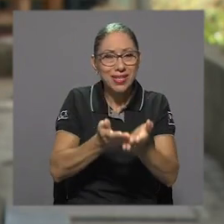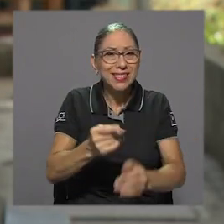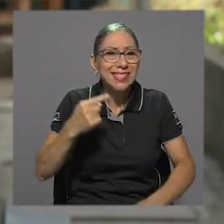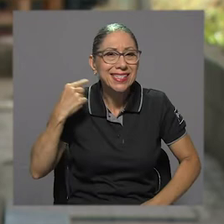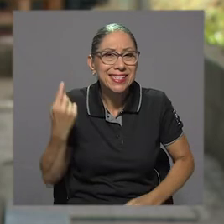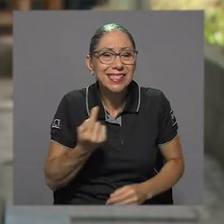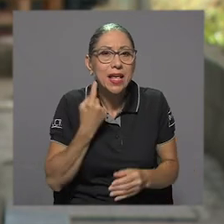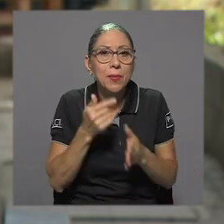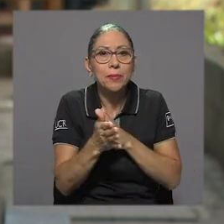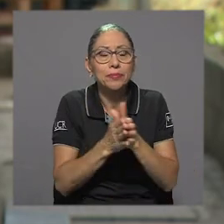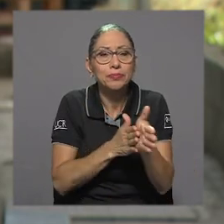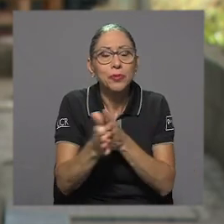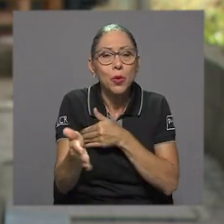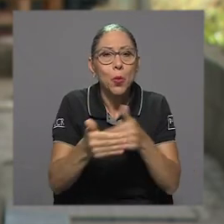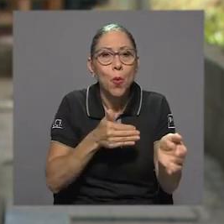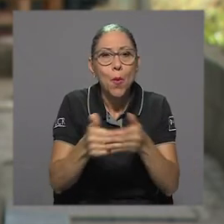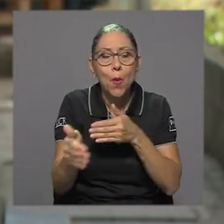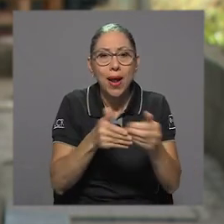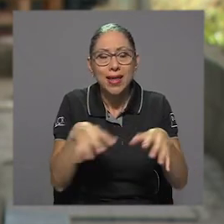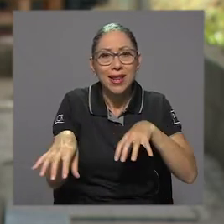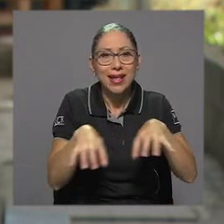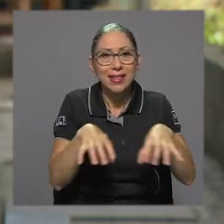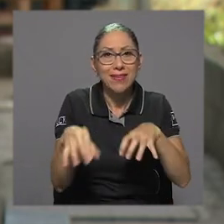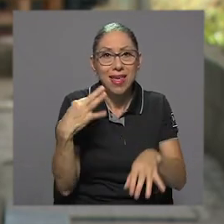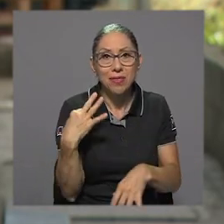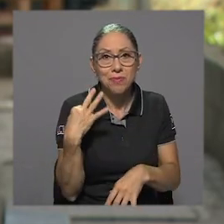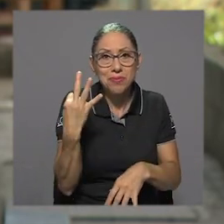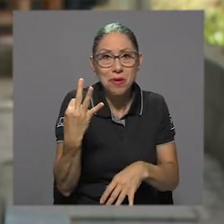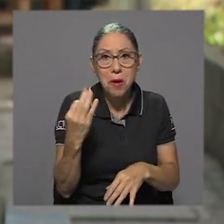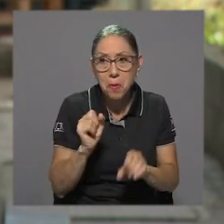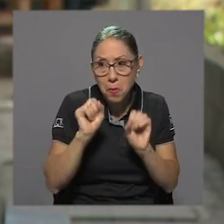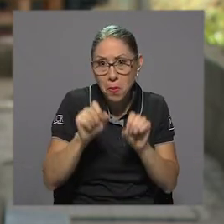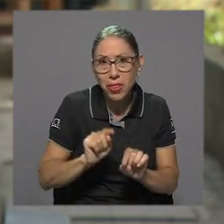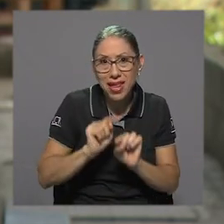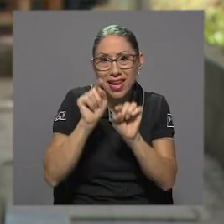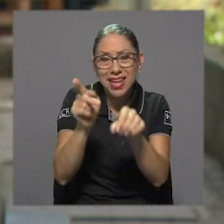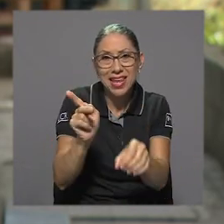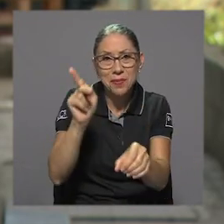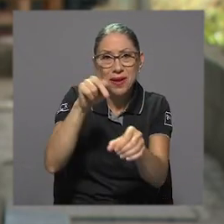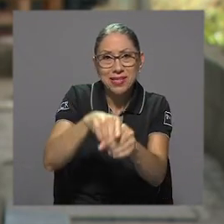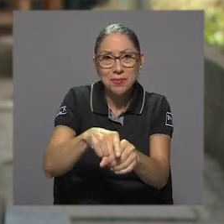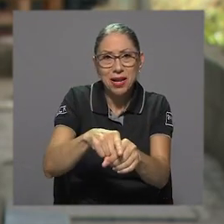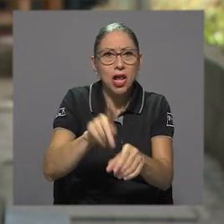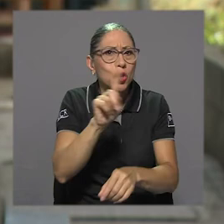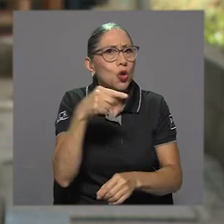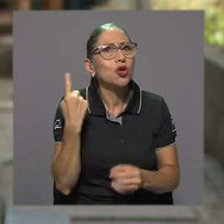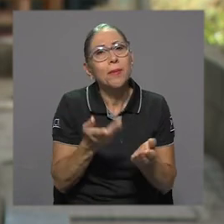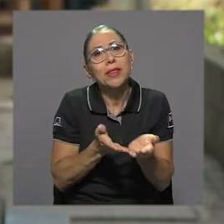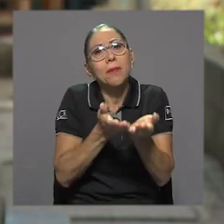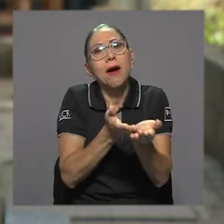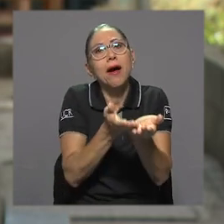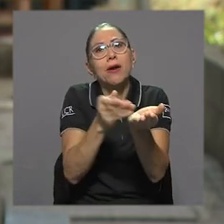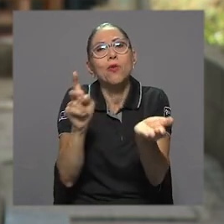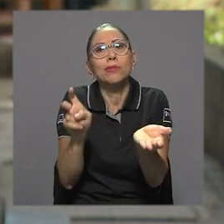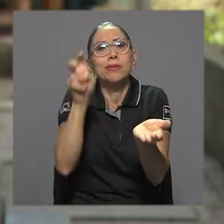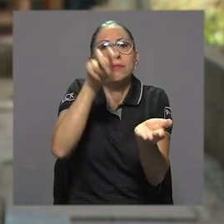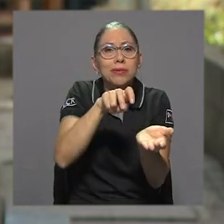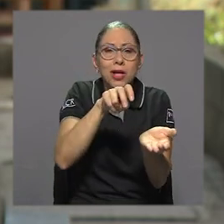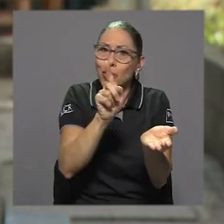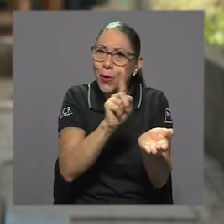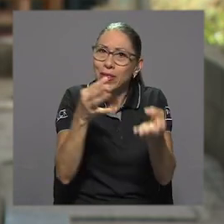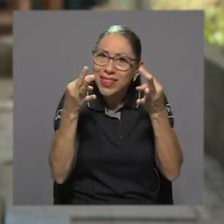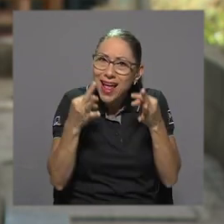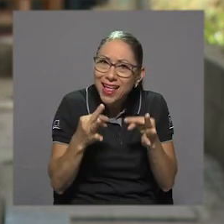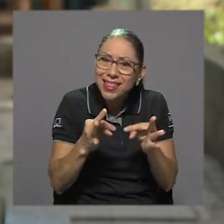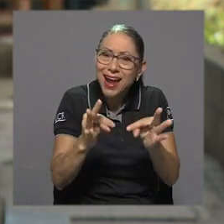aprovechamos cualquier oportunidad que hay en la que se nos invite para poder participar y más que solamente ir y montarnos en el barco, tratar